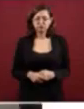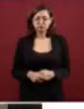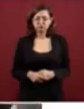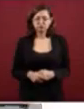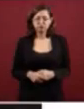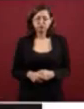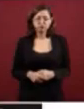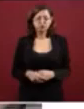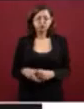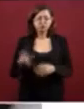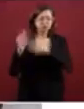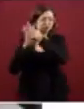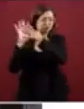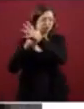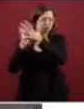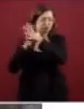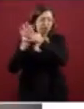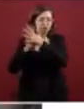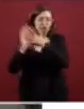que pare todo. Sí, sí, sí. Ahora,